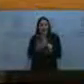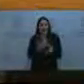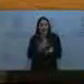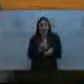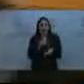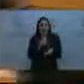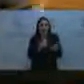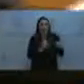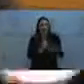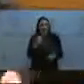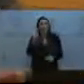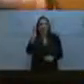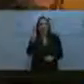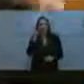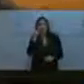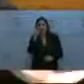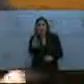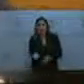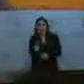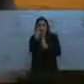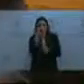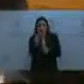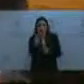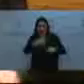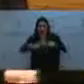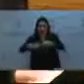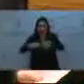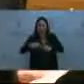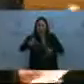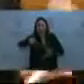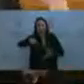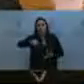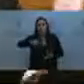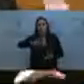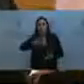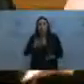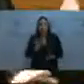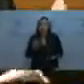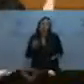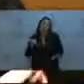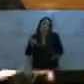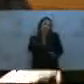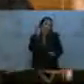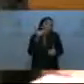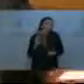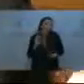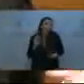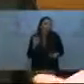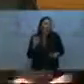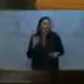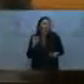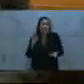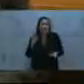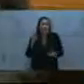a los pescadores de las cofradías, a los que parece ser que ellos no tienen opinión o realmente no respetan la